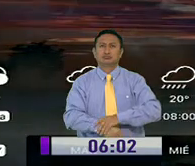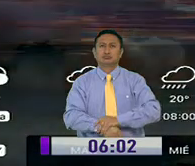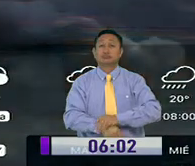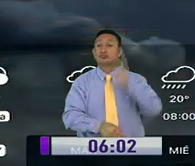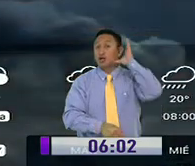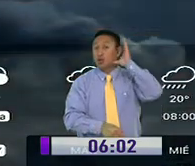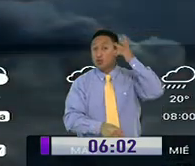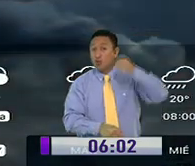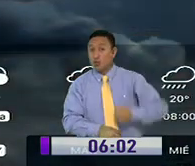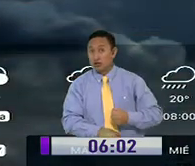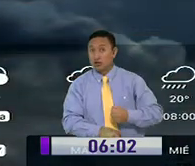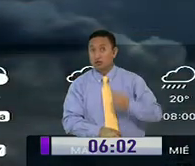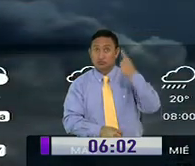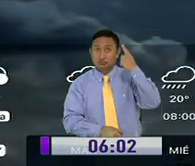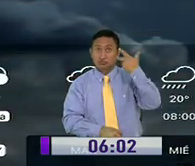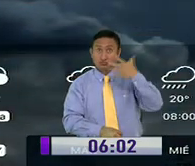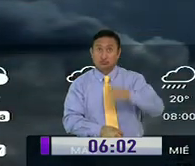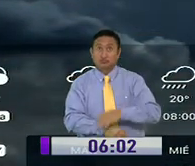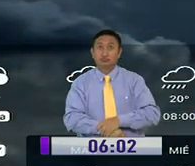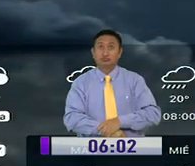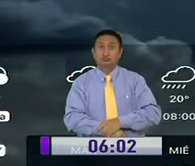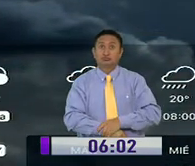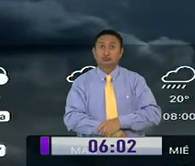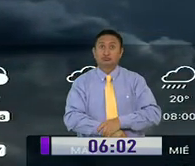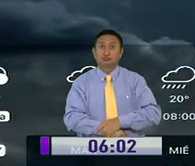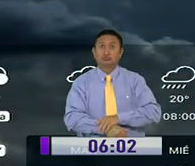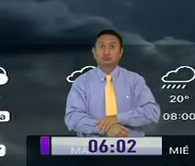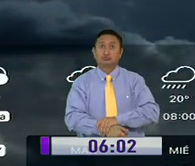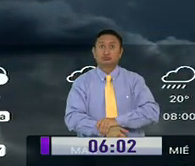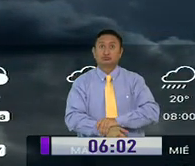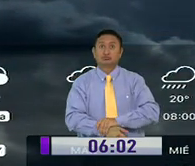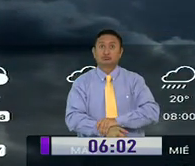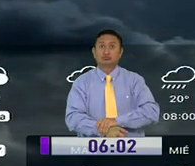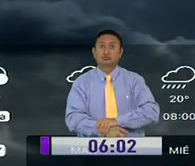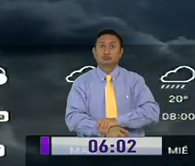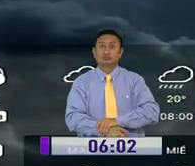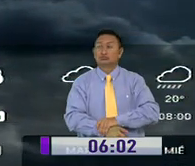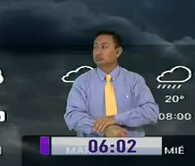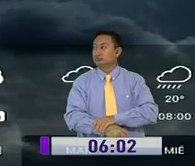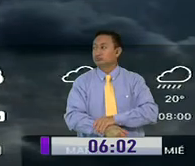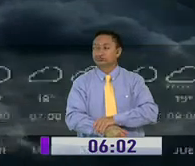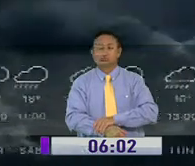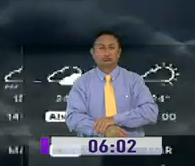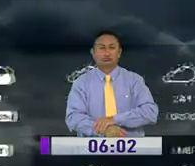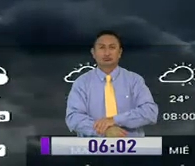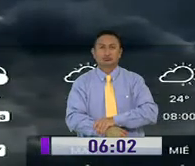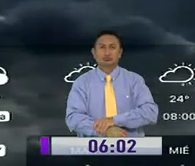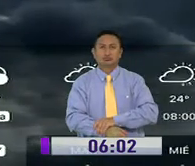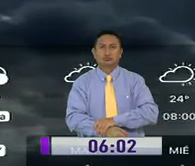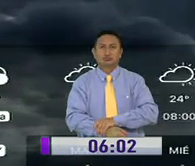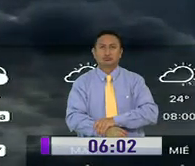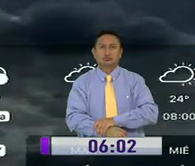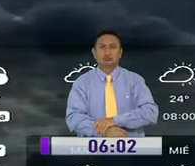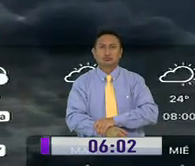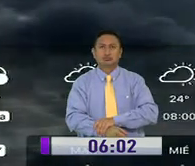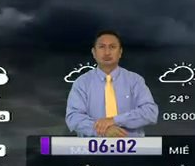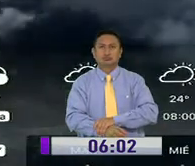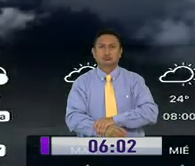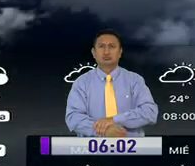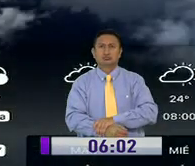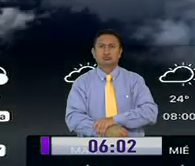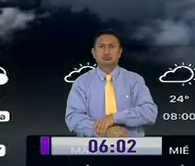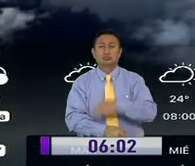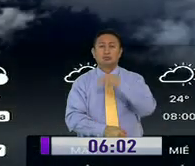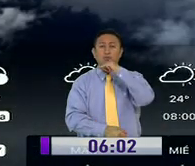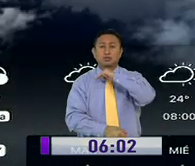en Cuenca, pues se amanece con 8 grados, se llegará a 18 y hay lluvias en la zona a esta hora, 42% la posibilidad